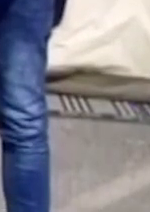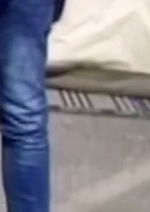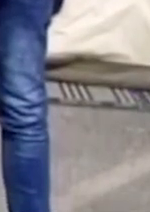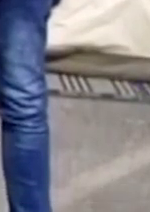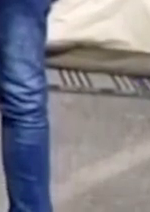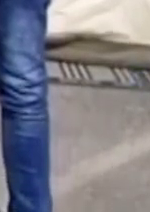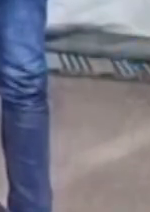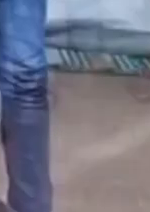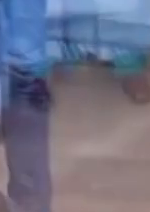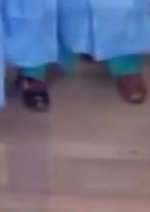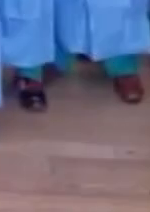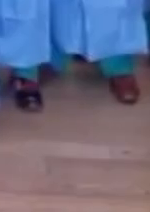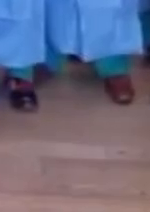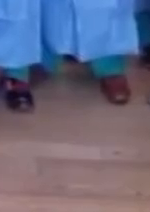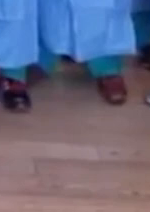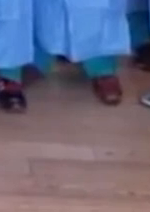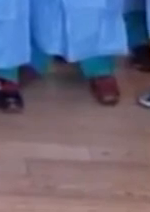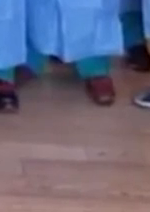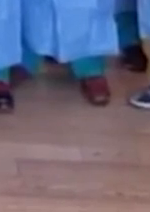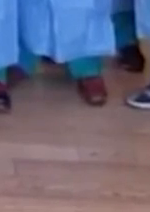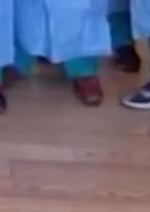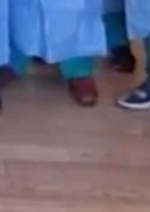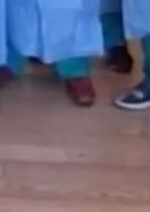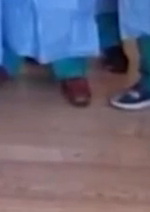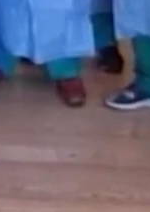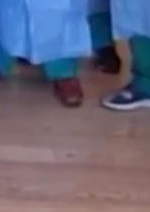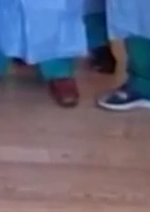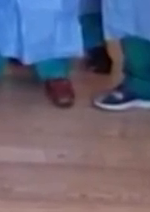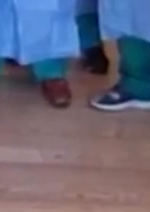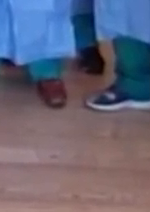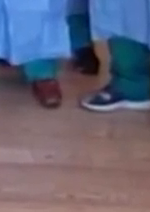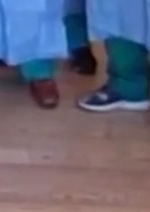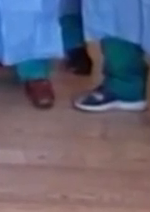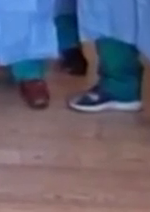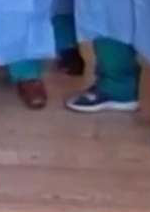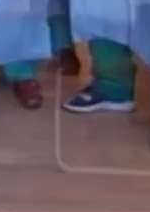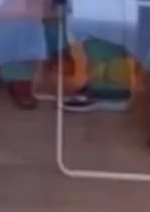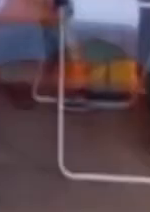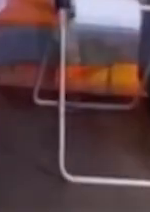Amando este país como a mí mismo,